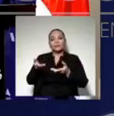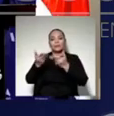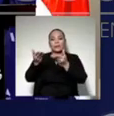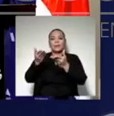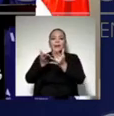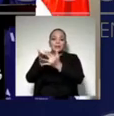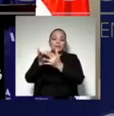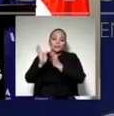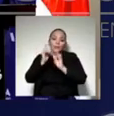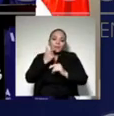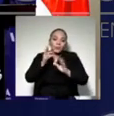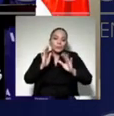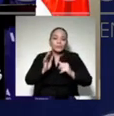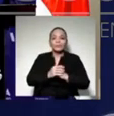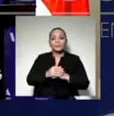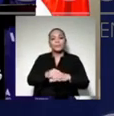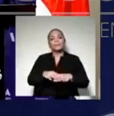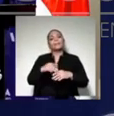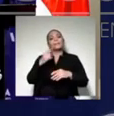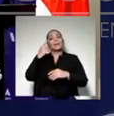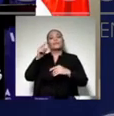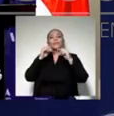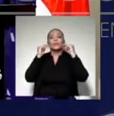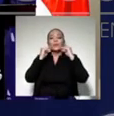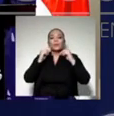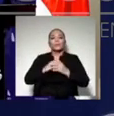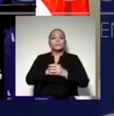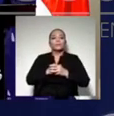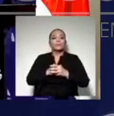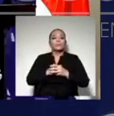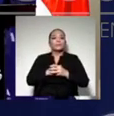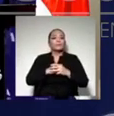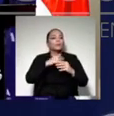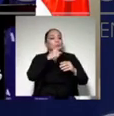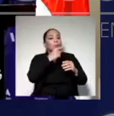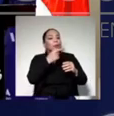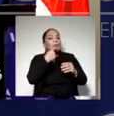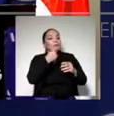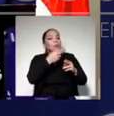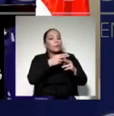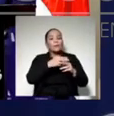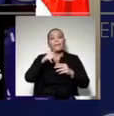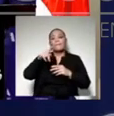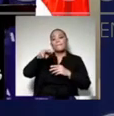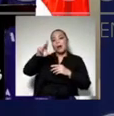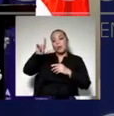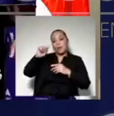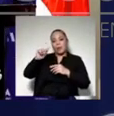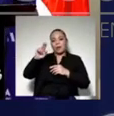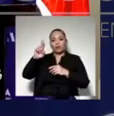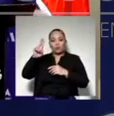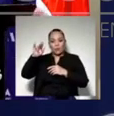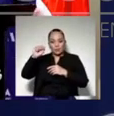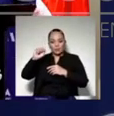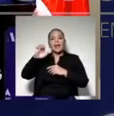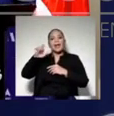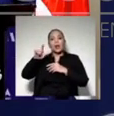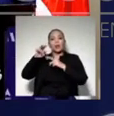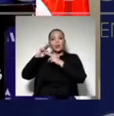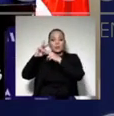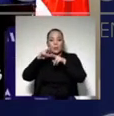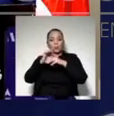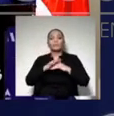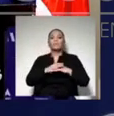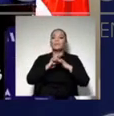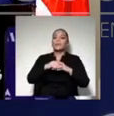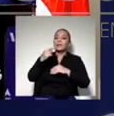da el acceso, digo yo. Pero bueno, don Rodrigo, tengo dos consultas para usted. Paula Ruiz del Observador. Okay. Usted, don Rodrigo, usted avala